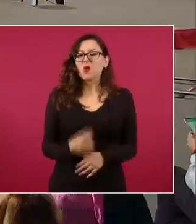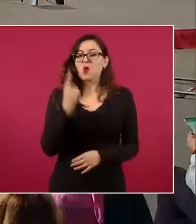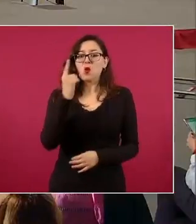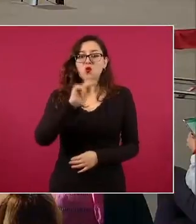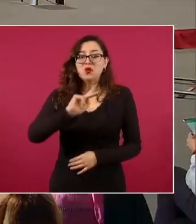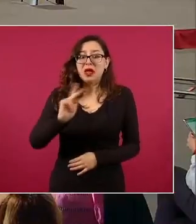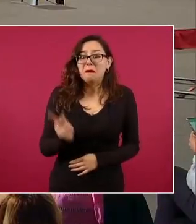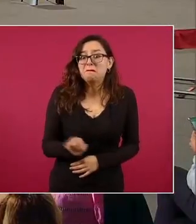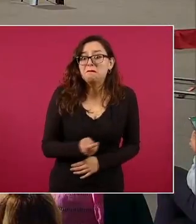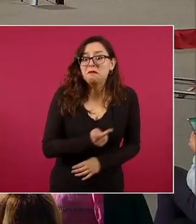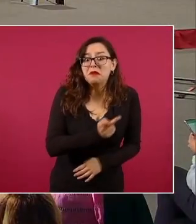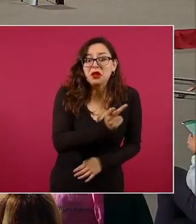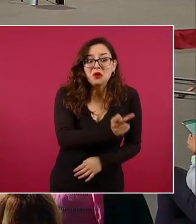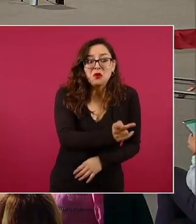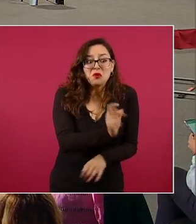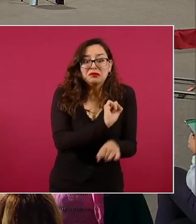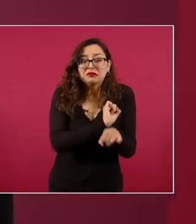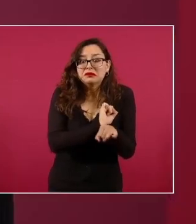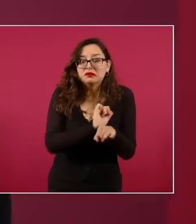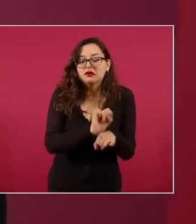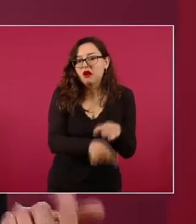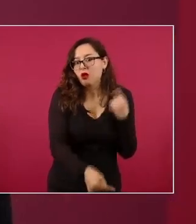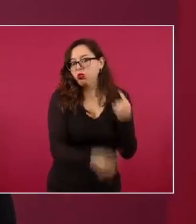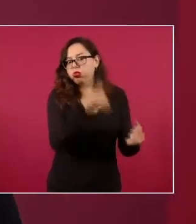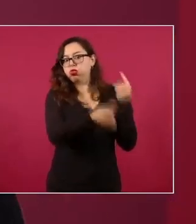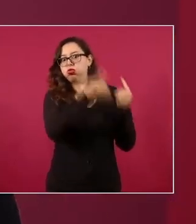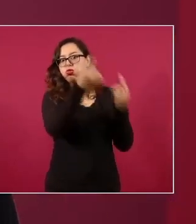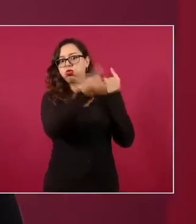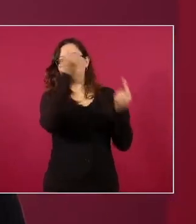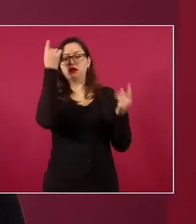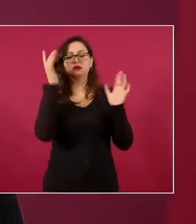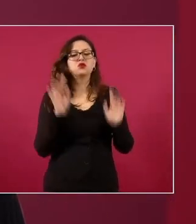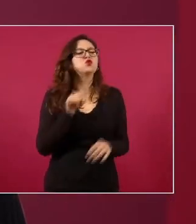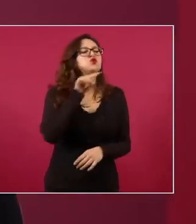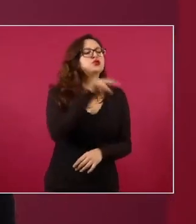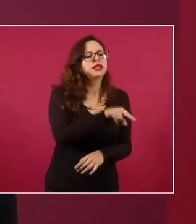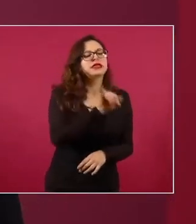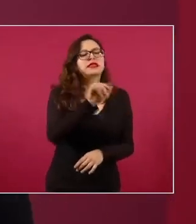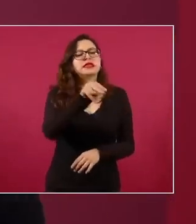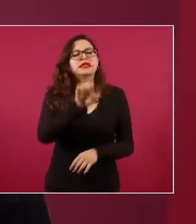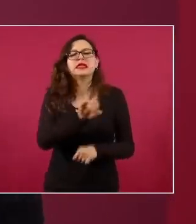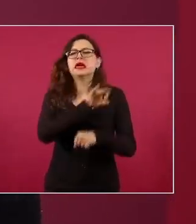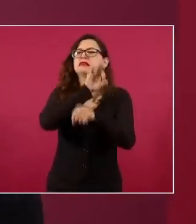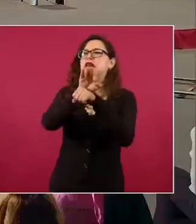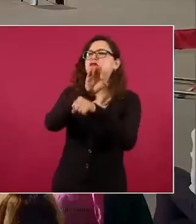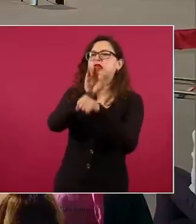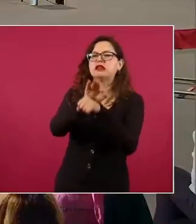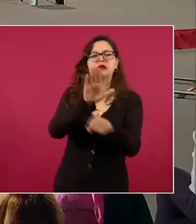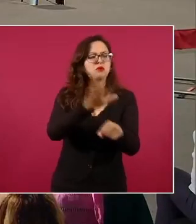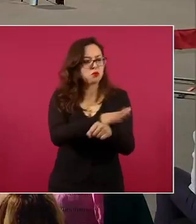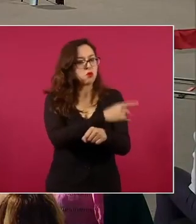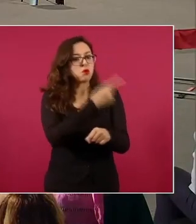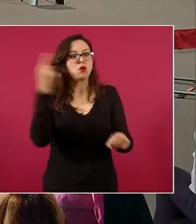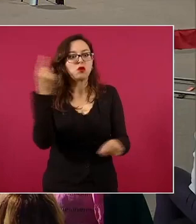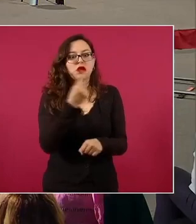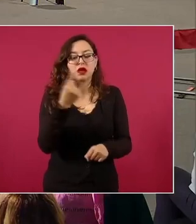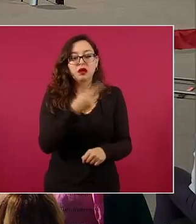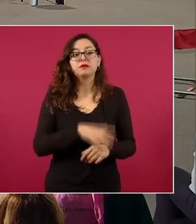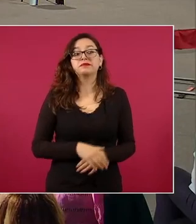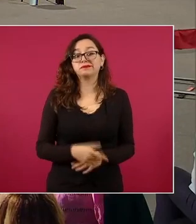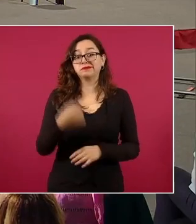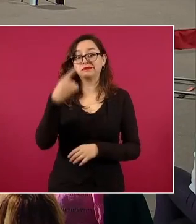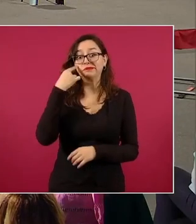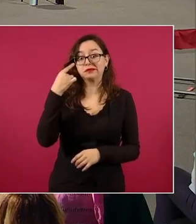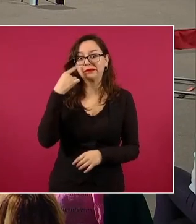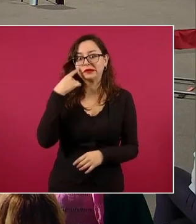anticomunista. ¿Usted por qué defiende al INE? Y entonces vamos a ver lo que nos dice esta